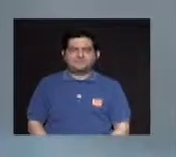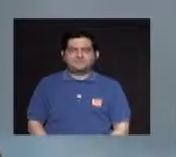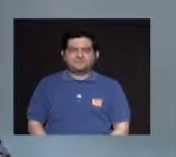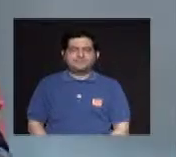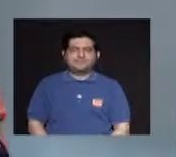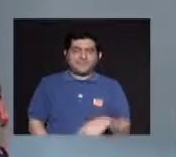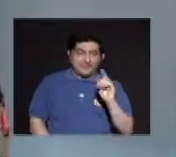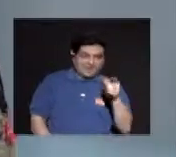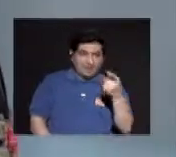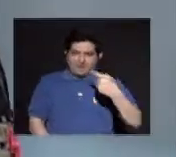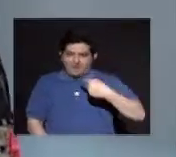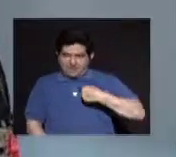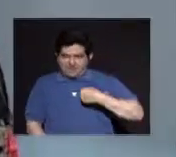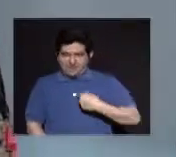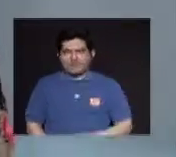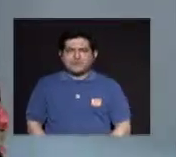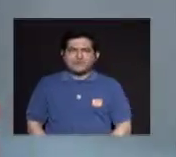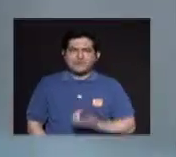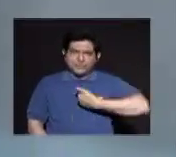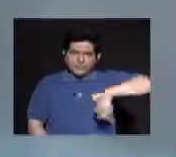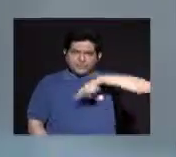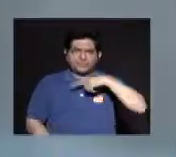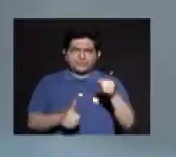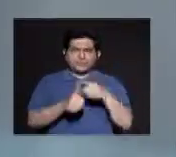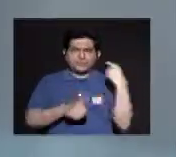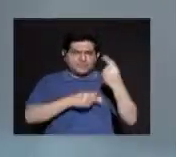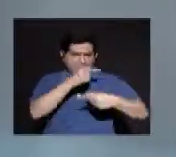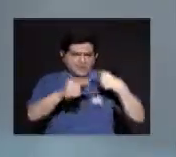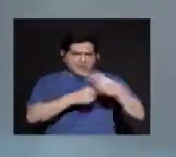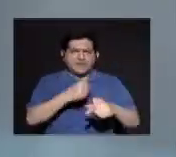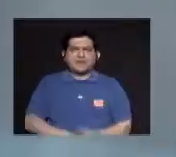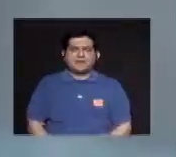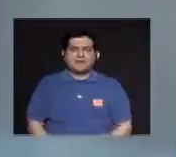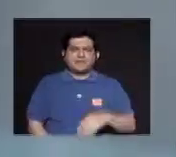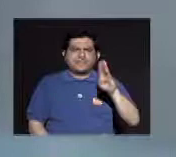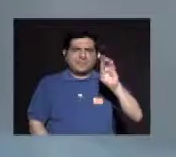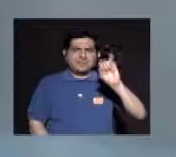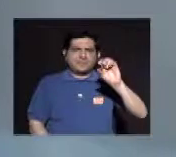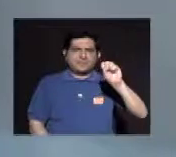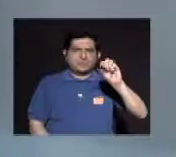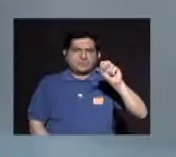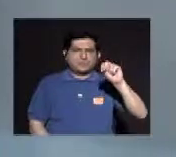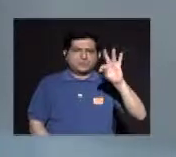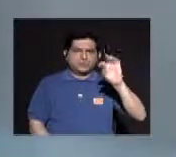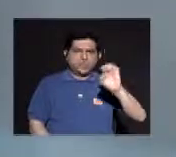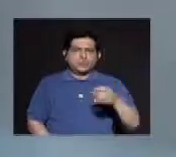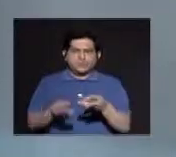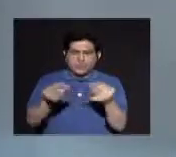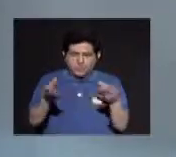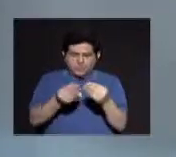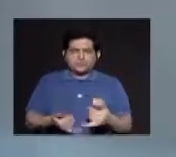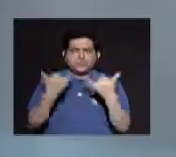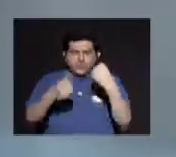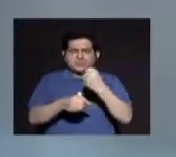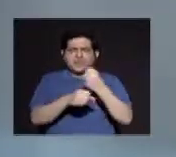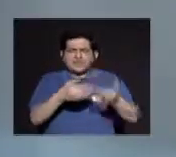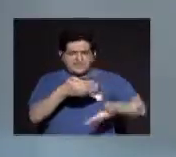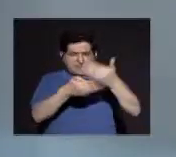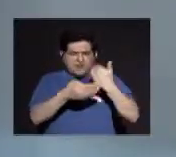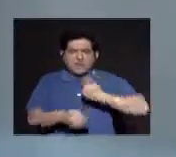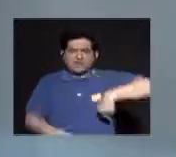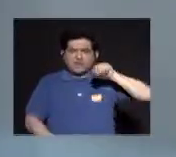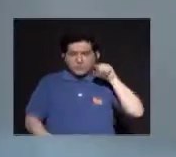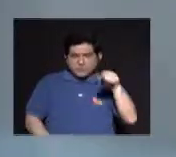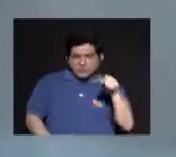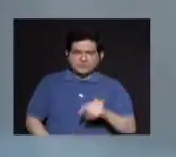yo, desde que, bueno, nosotros somos de la primera generación de Bisonte Producciones, entonces ya teníamos rato de estar trabajando. En Bisonte